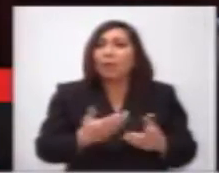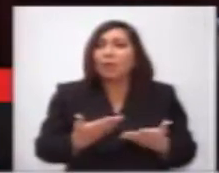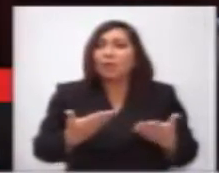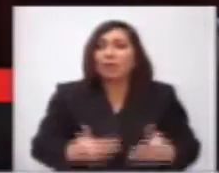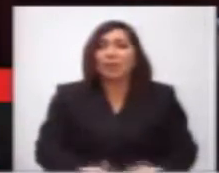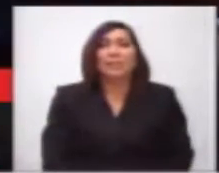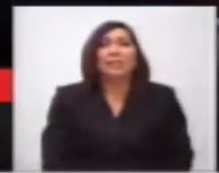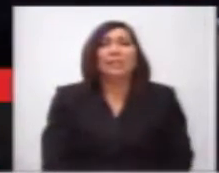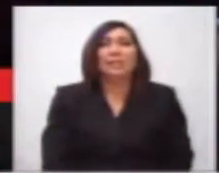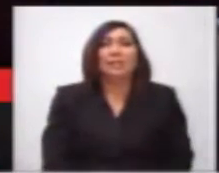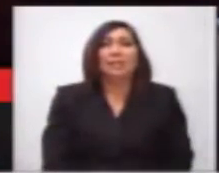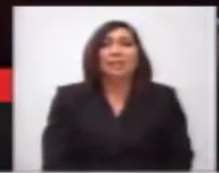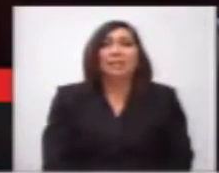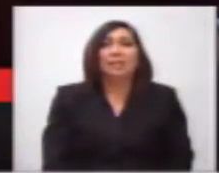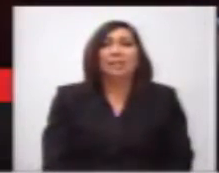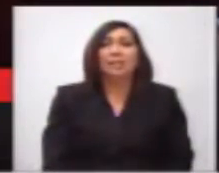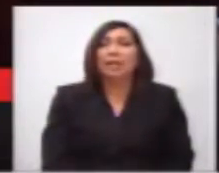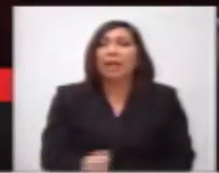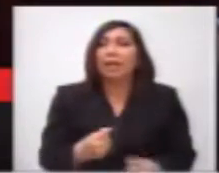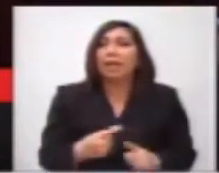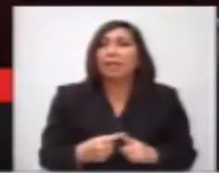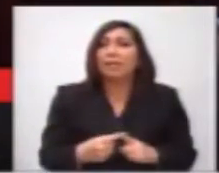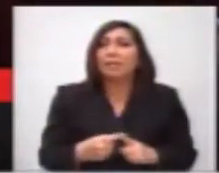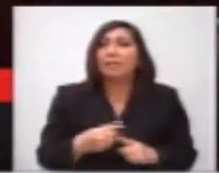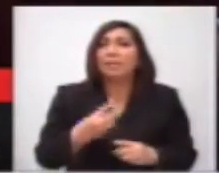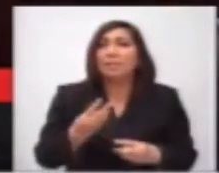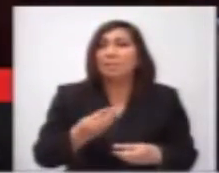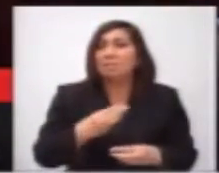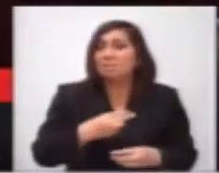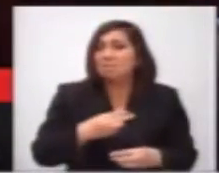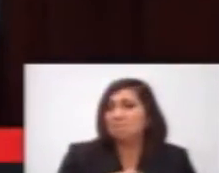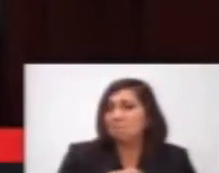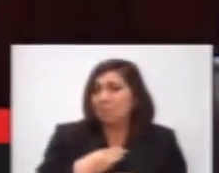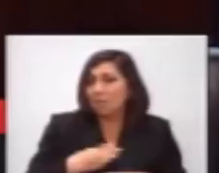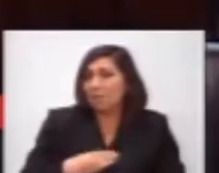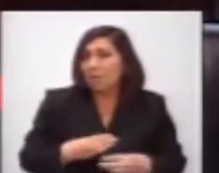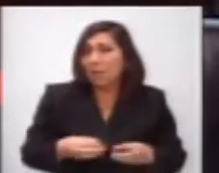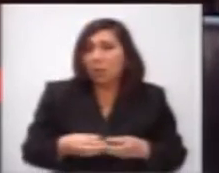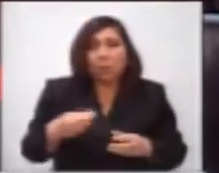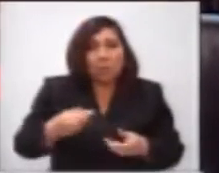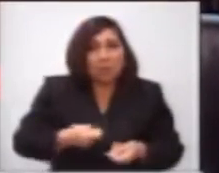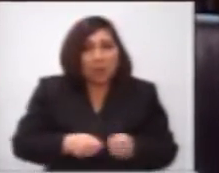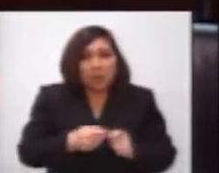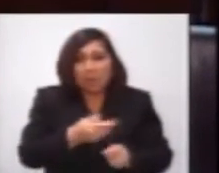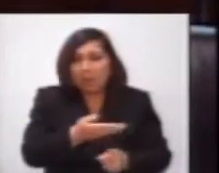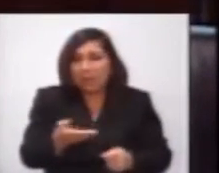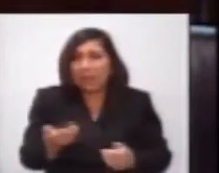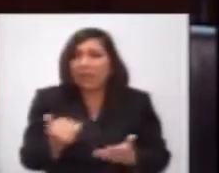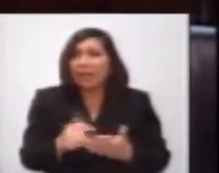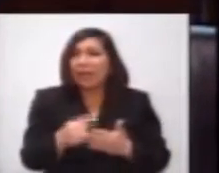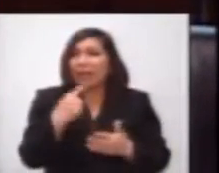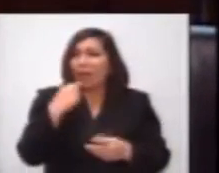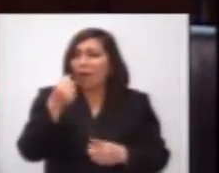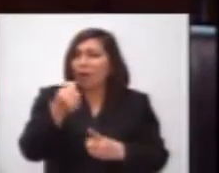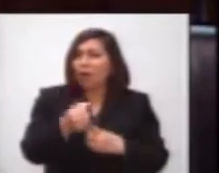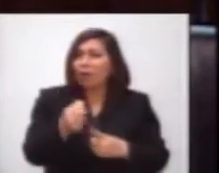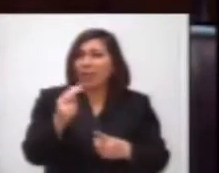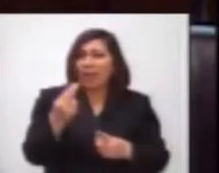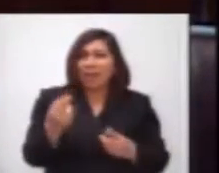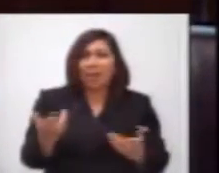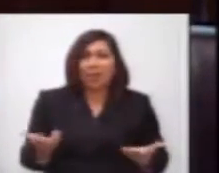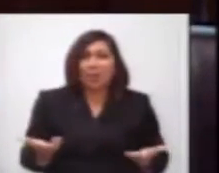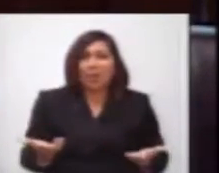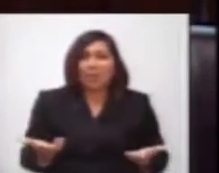ilícitos de un ex miembro de vuestro partido. Y ustedes, que dicen luchar contra la